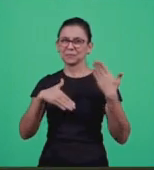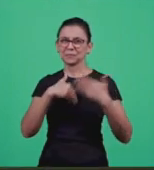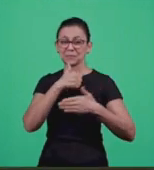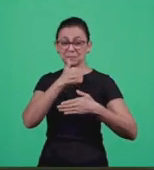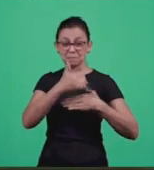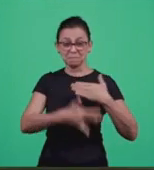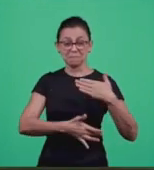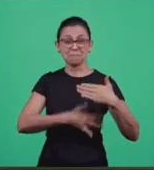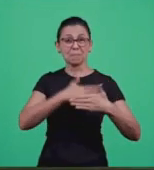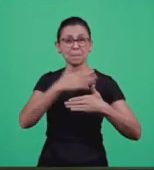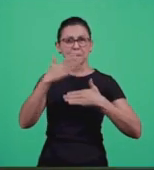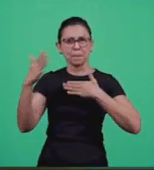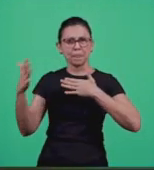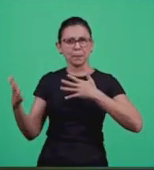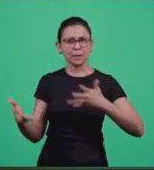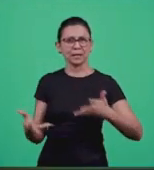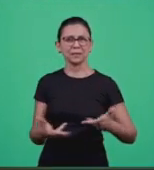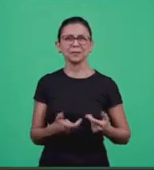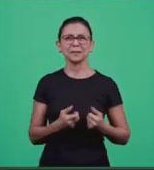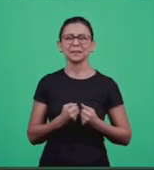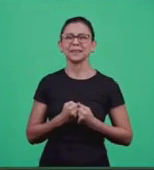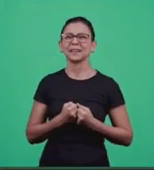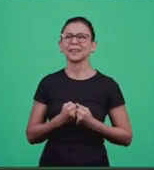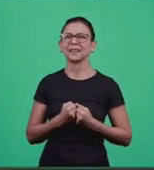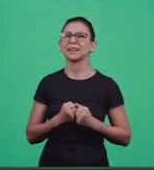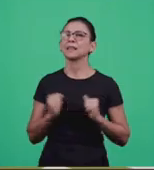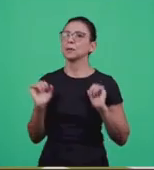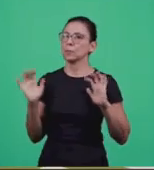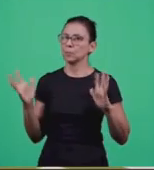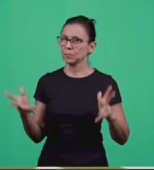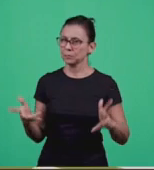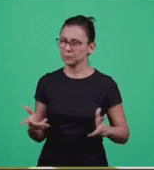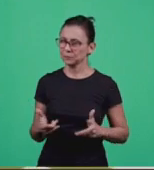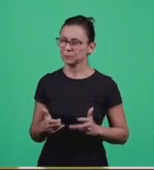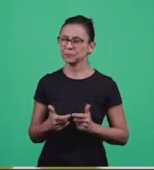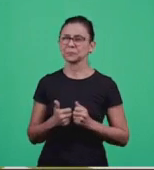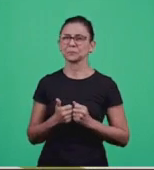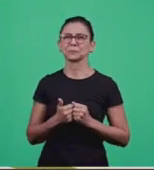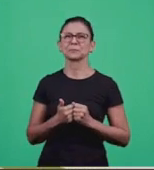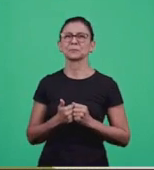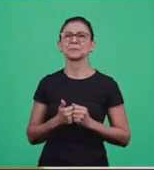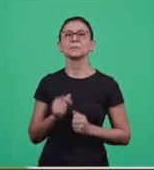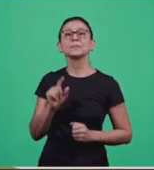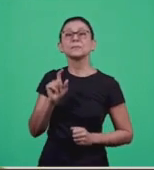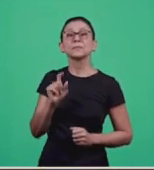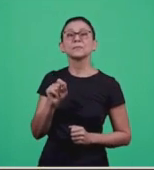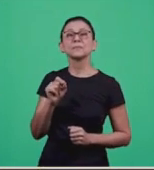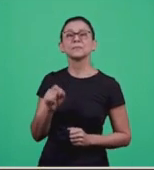Maravilha.